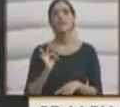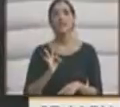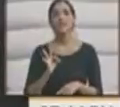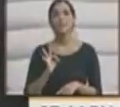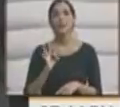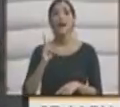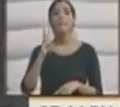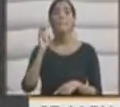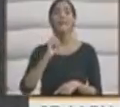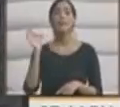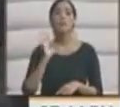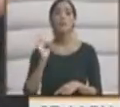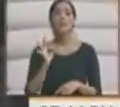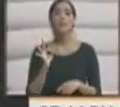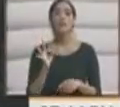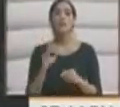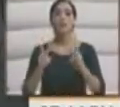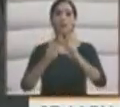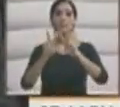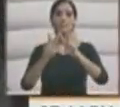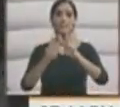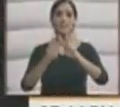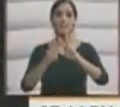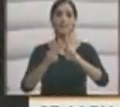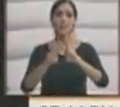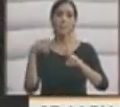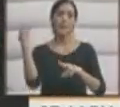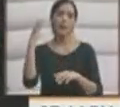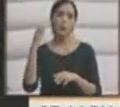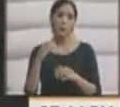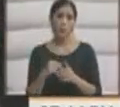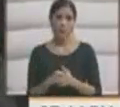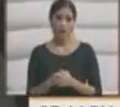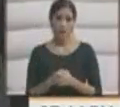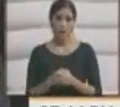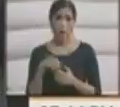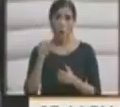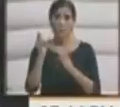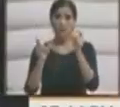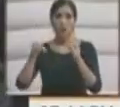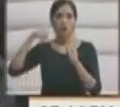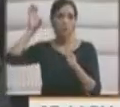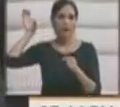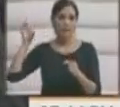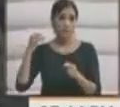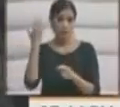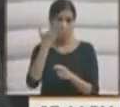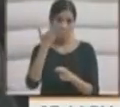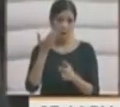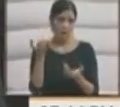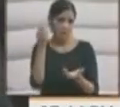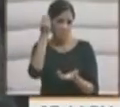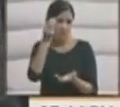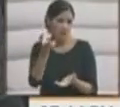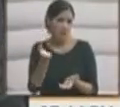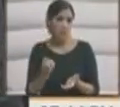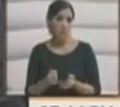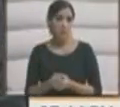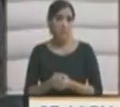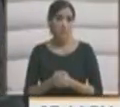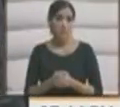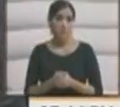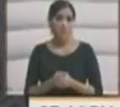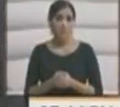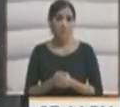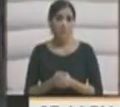El 20% de la Gran Misión Vivienda Venezuela es para colombianos o extranjeros. ¿Qué les parece esos datos?